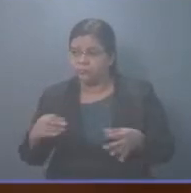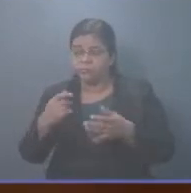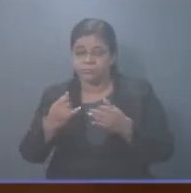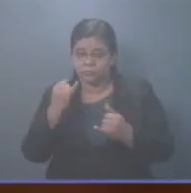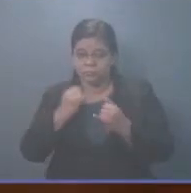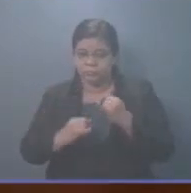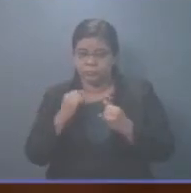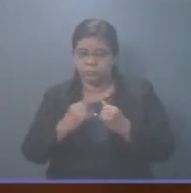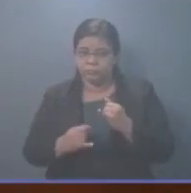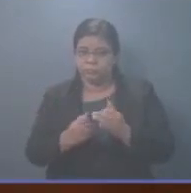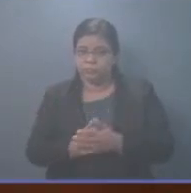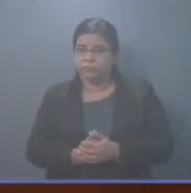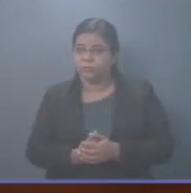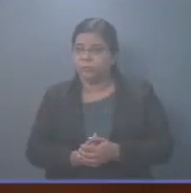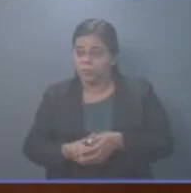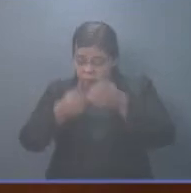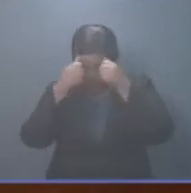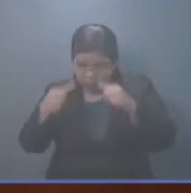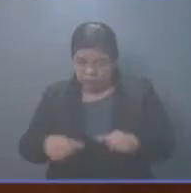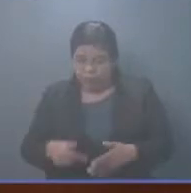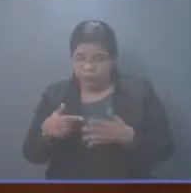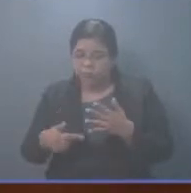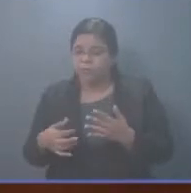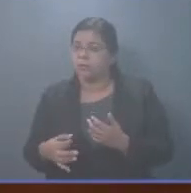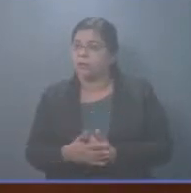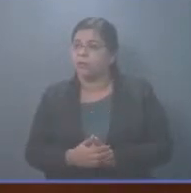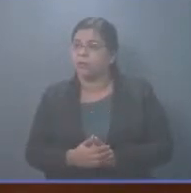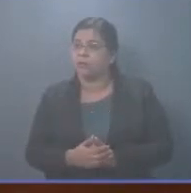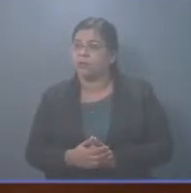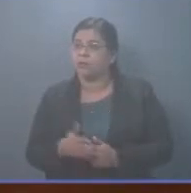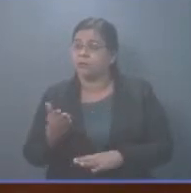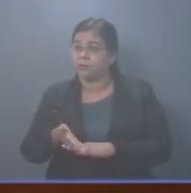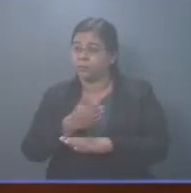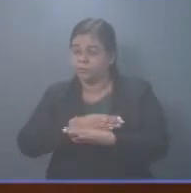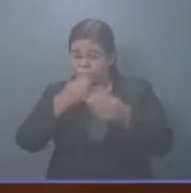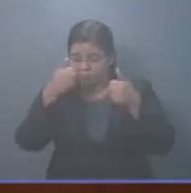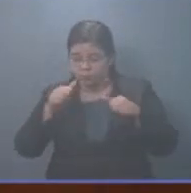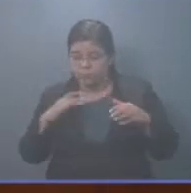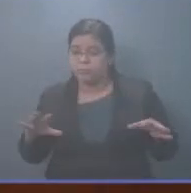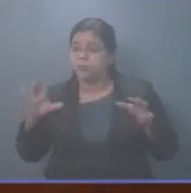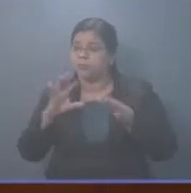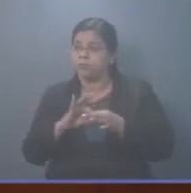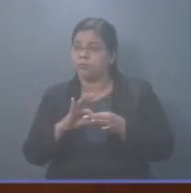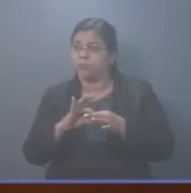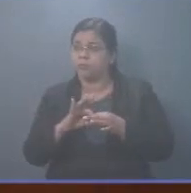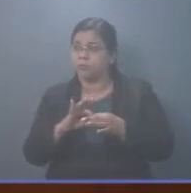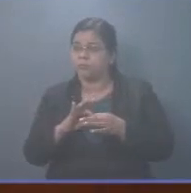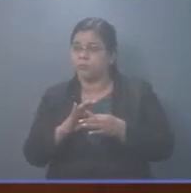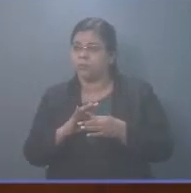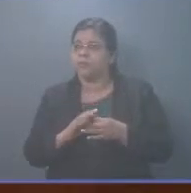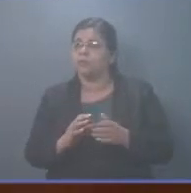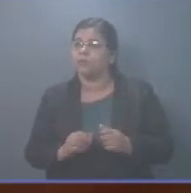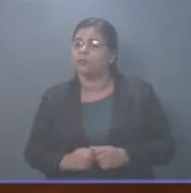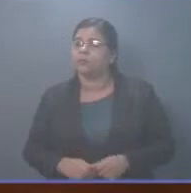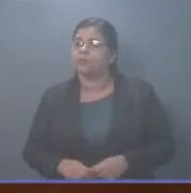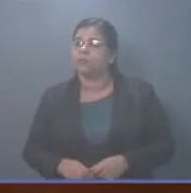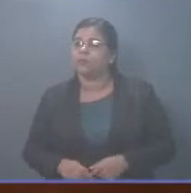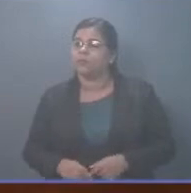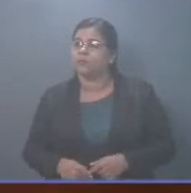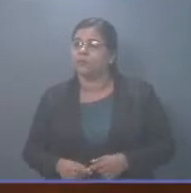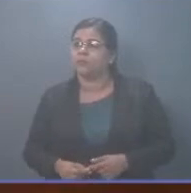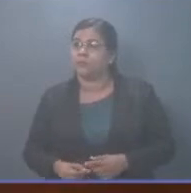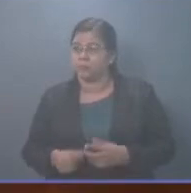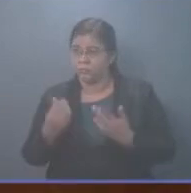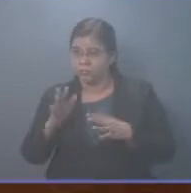será sancionable de acuerdo a esta ley. Se dejaría en todo caso a consideración de la comisión el tipo de infracción, si